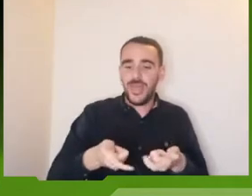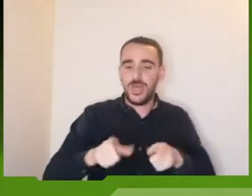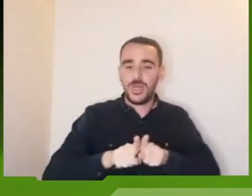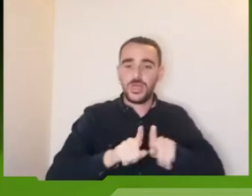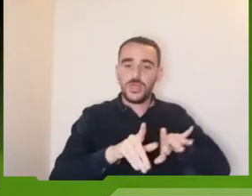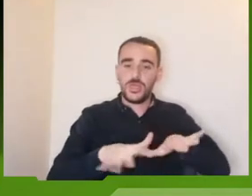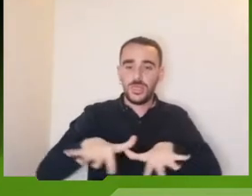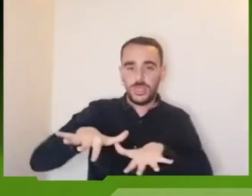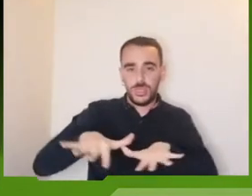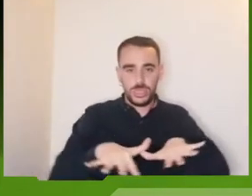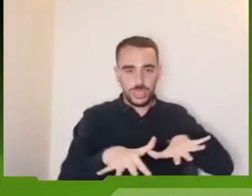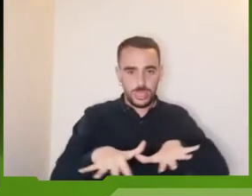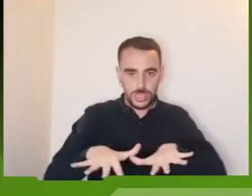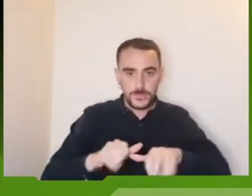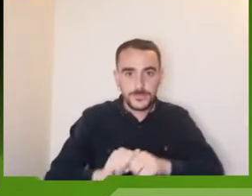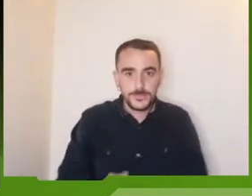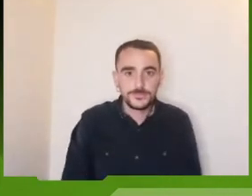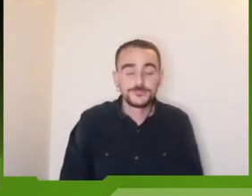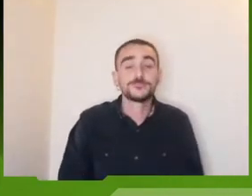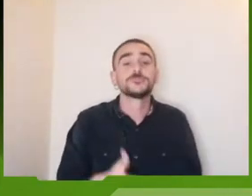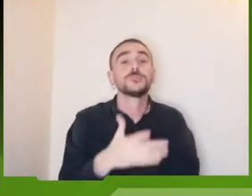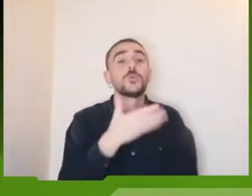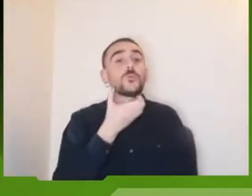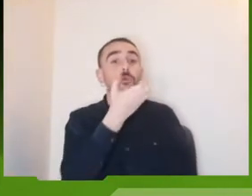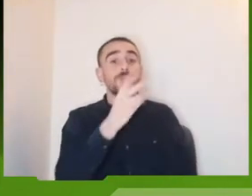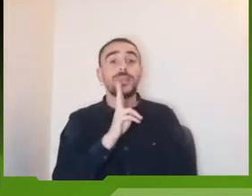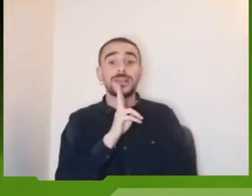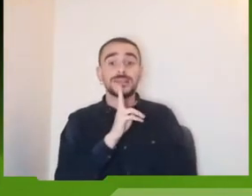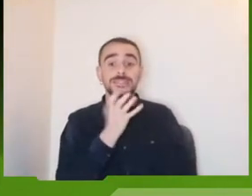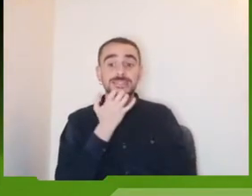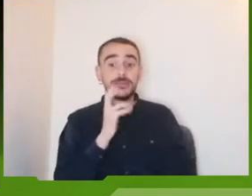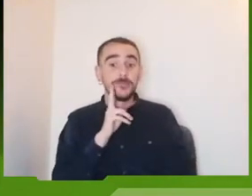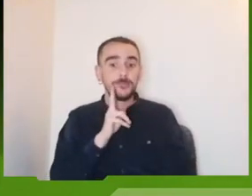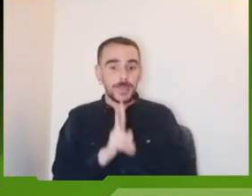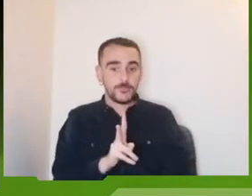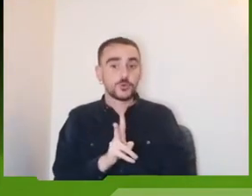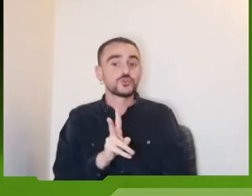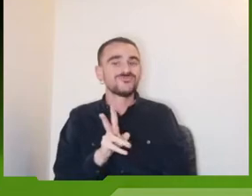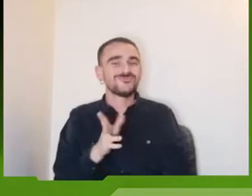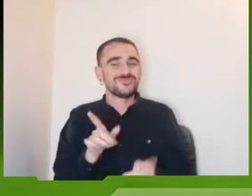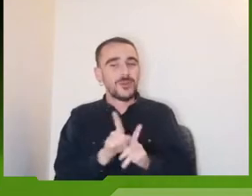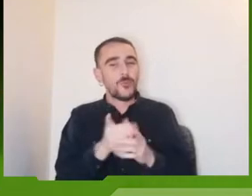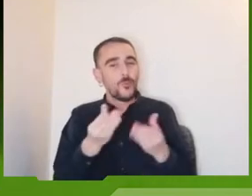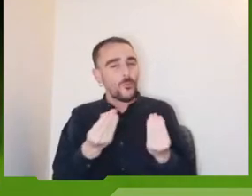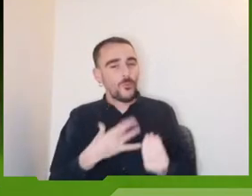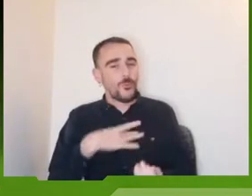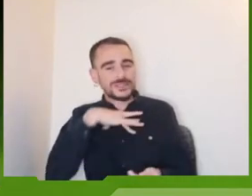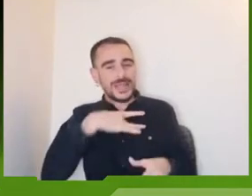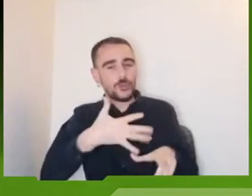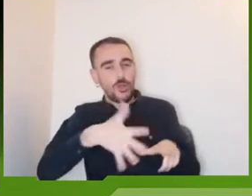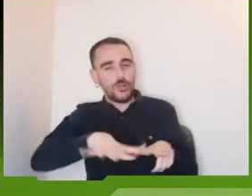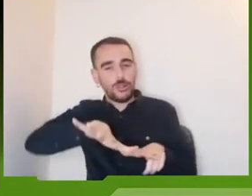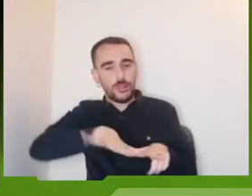Bueno, y si vemos que queda muy líquido, simplemente es dejar que se reduzca, ¿no? Hasta que tenga la Exacto. textura.